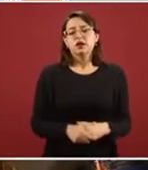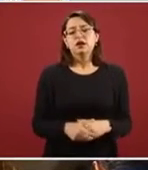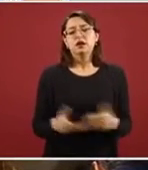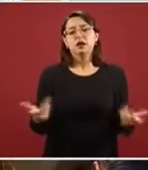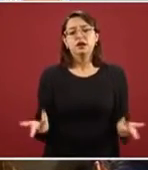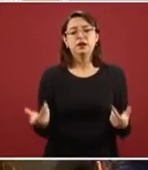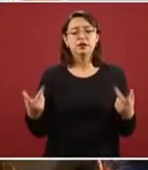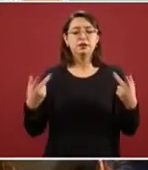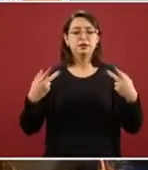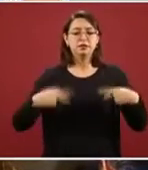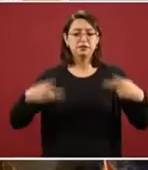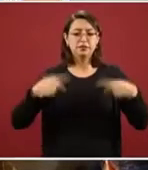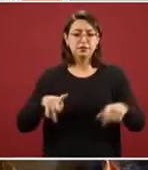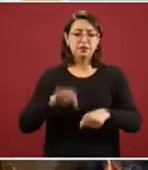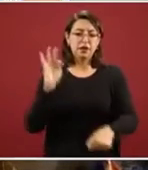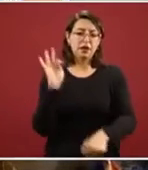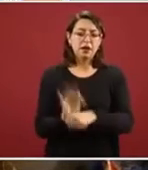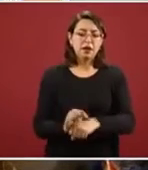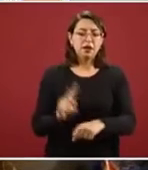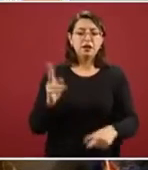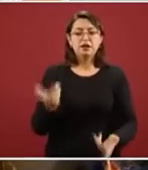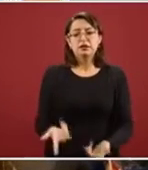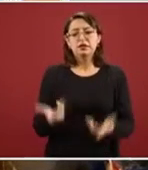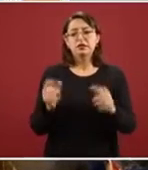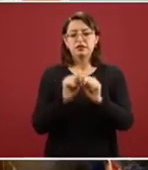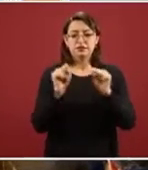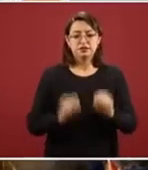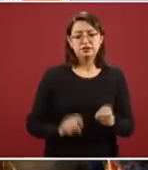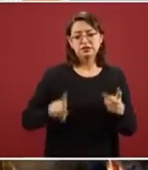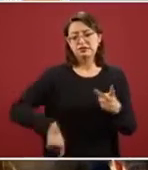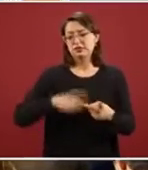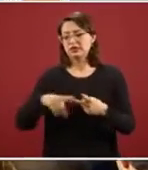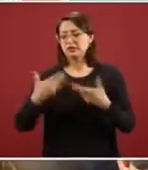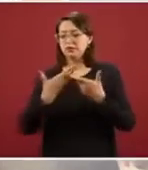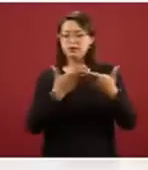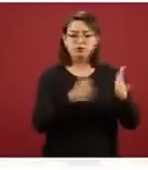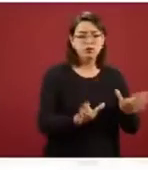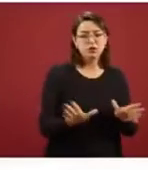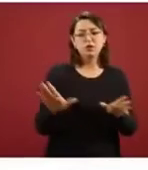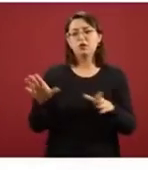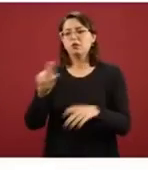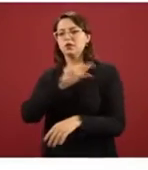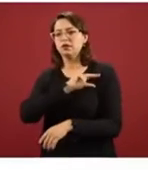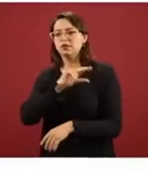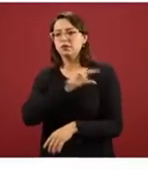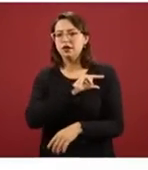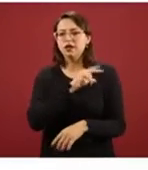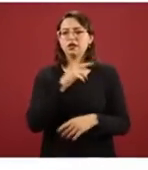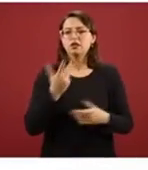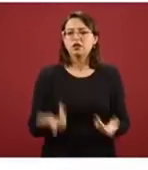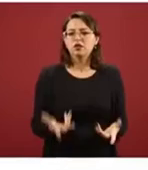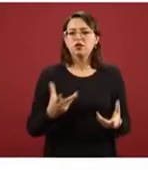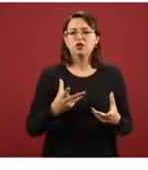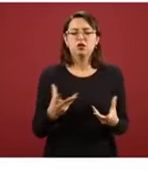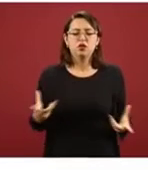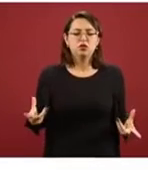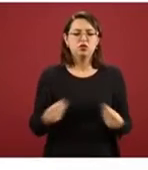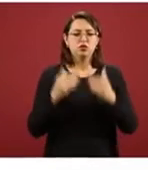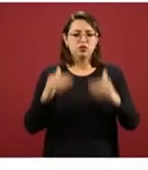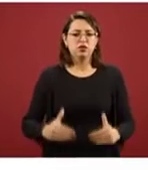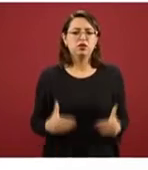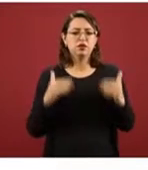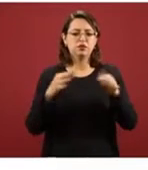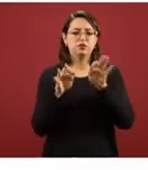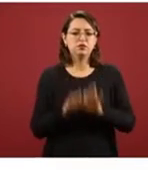de todos y, como decía, lo integramos el sistema, el sector público, el sector privado, el sector social, de manera muy relevante